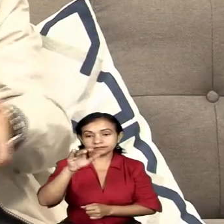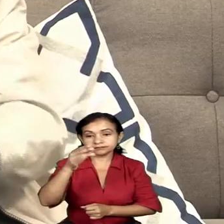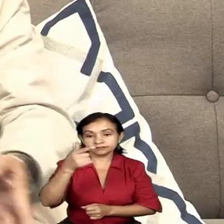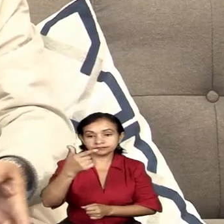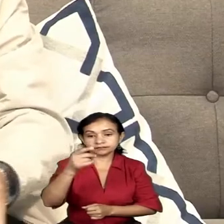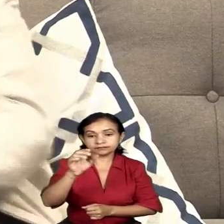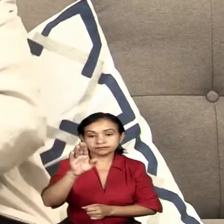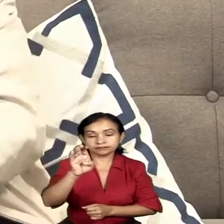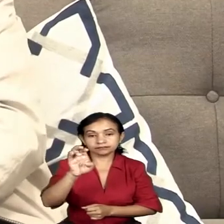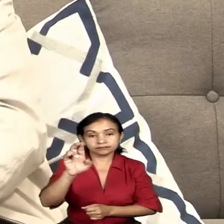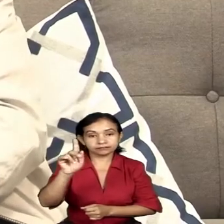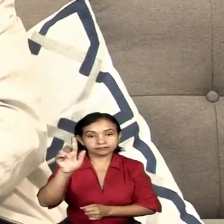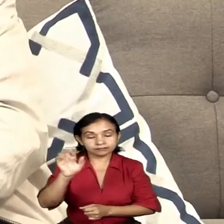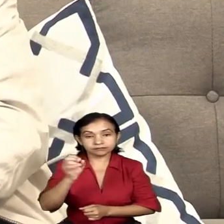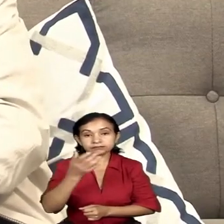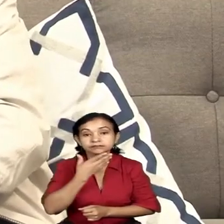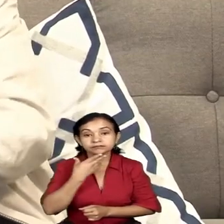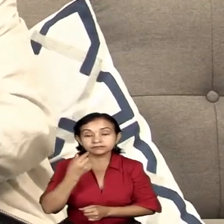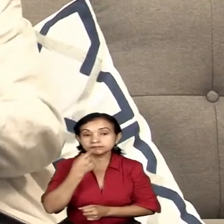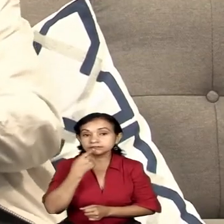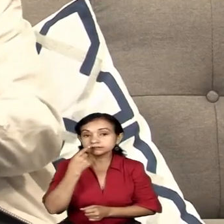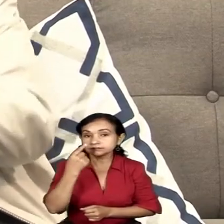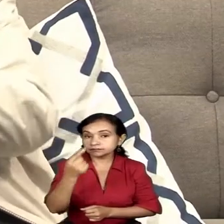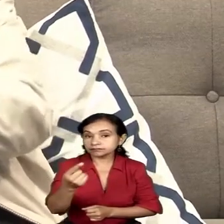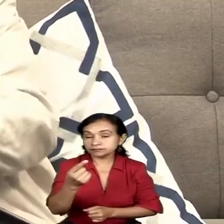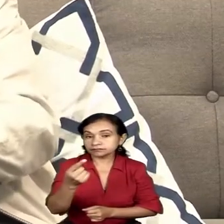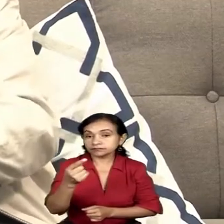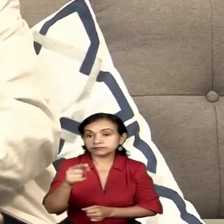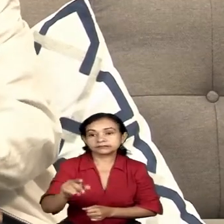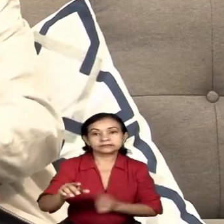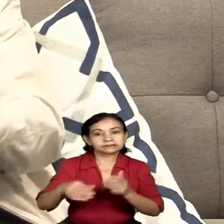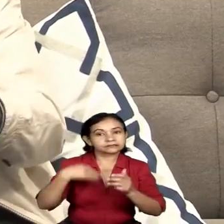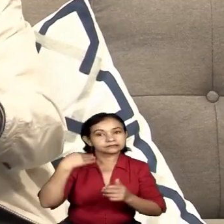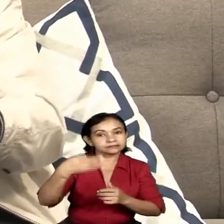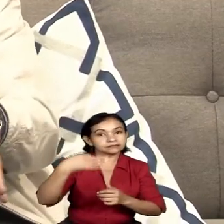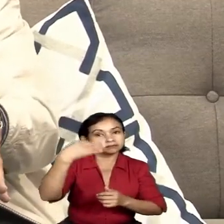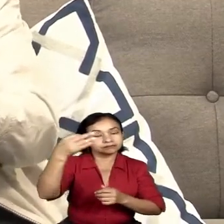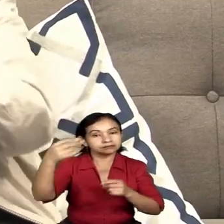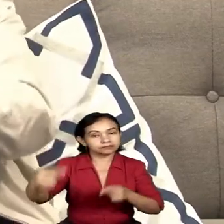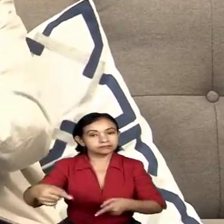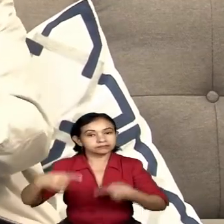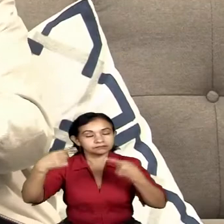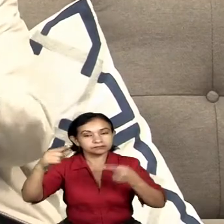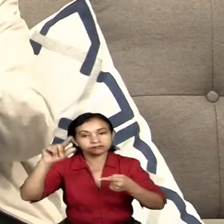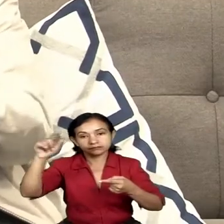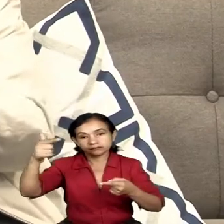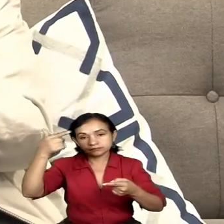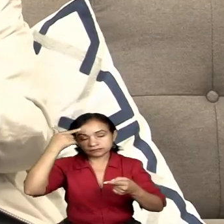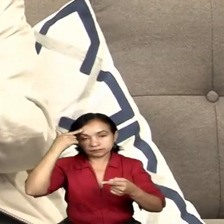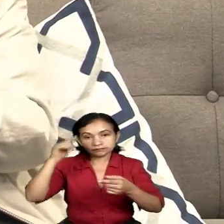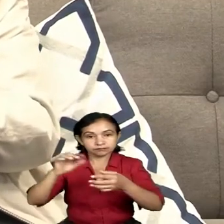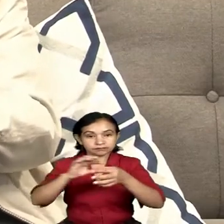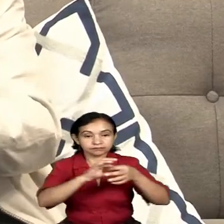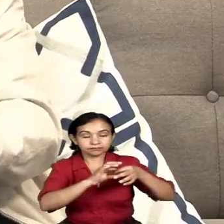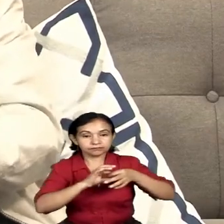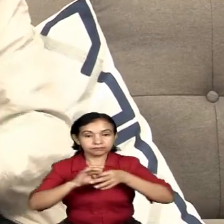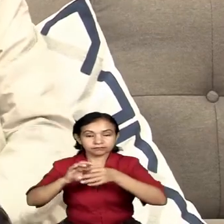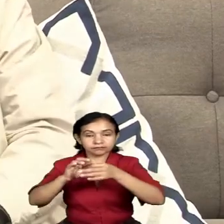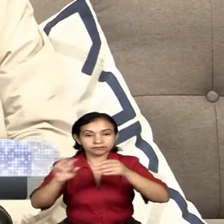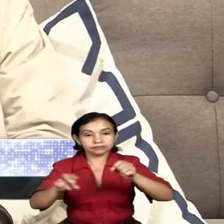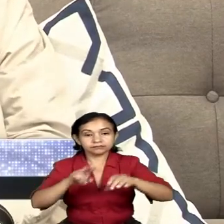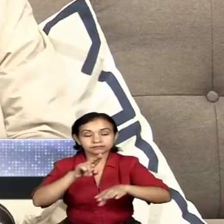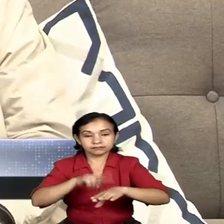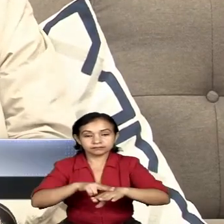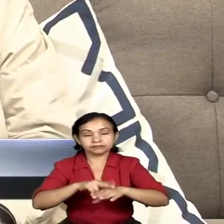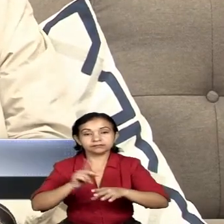que estuvieron con él advierten que van a ser los enemigos cuando el gobierno de unidad nacional llegue a